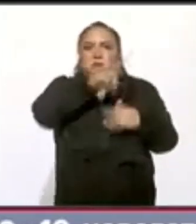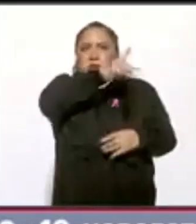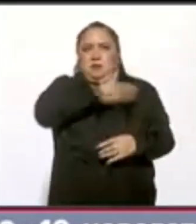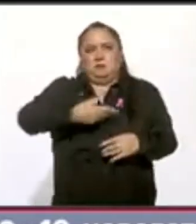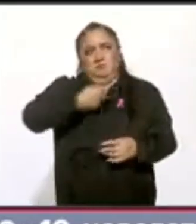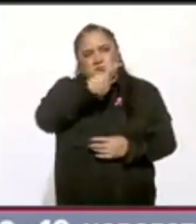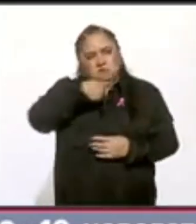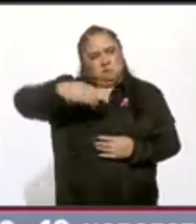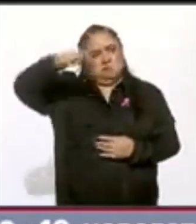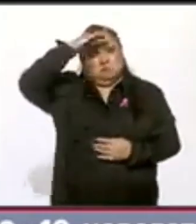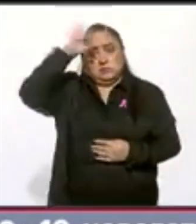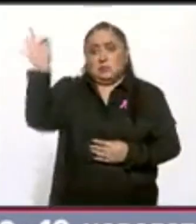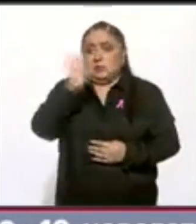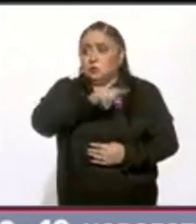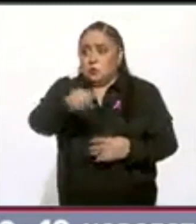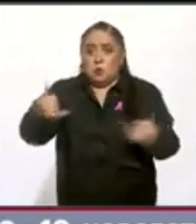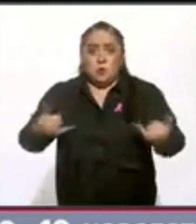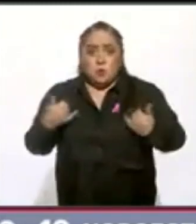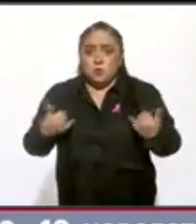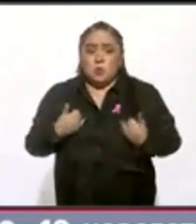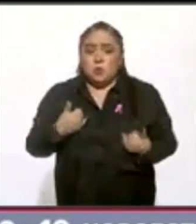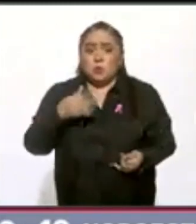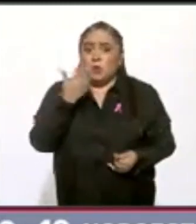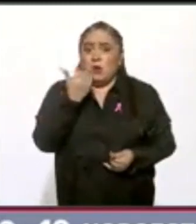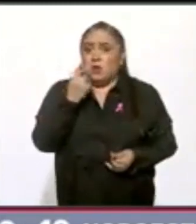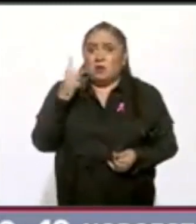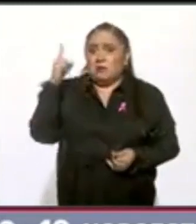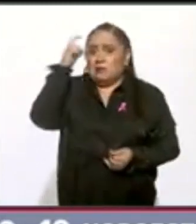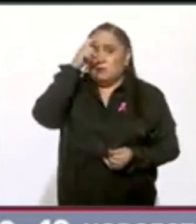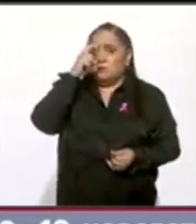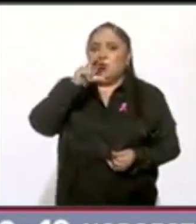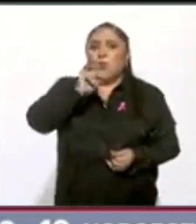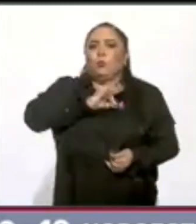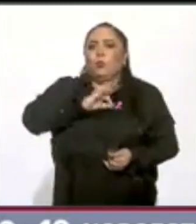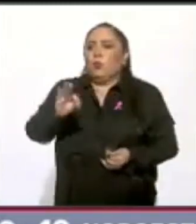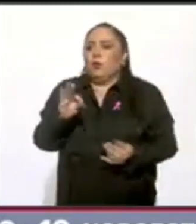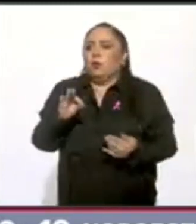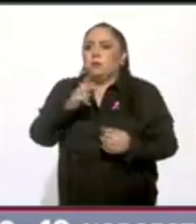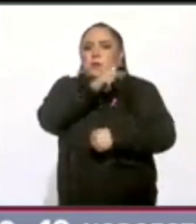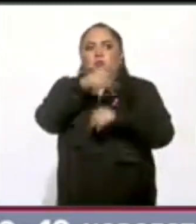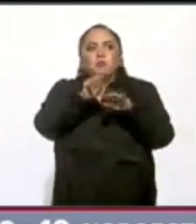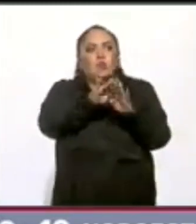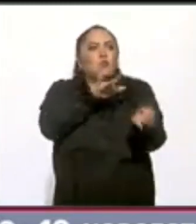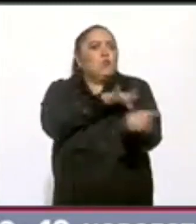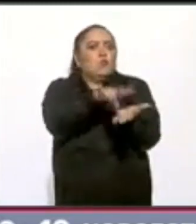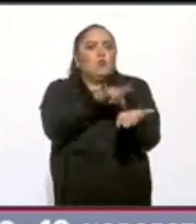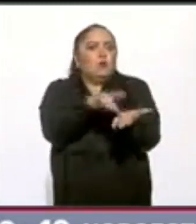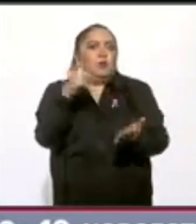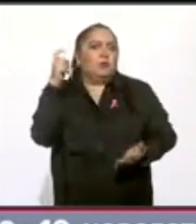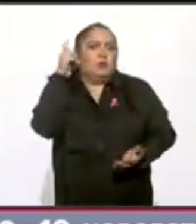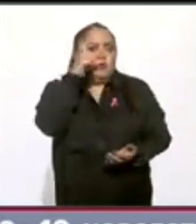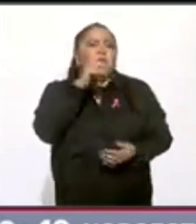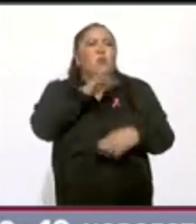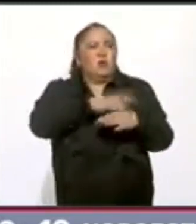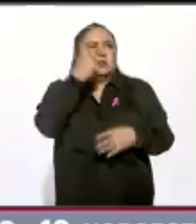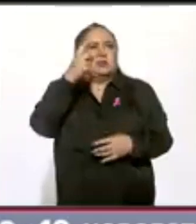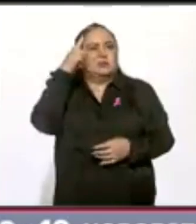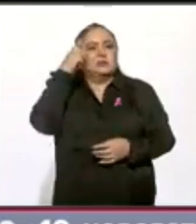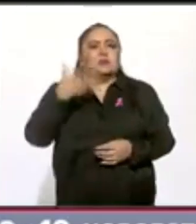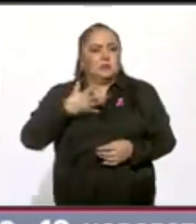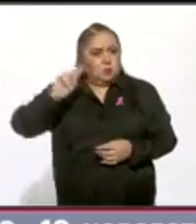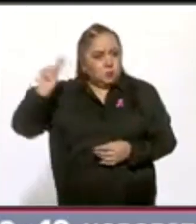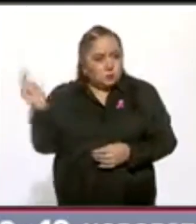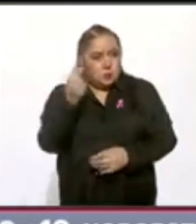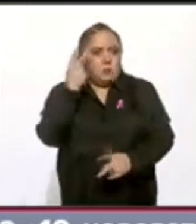pensamos que si los jóvenes no tienen opciones, difícilmente vamos a poder pacificar al país. Entonces están las universidades,